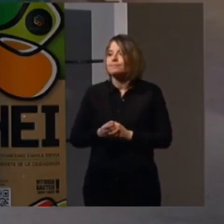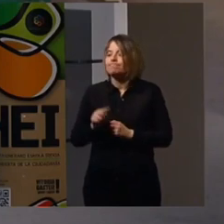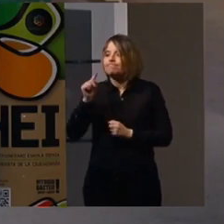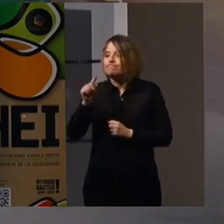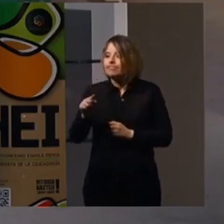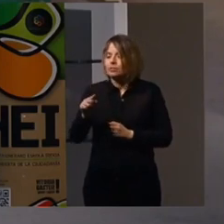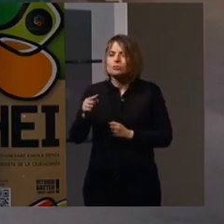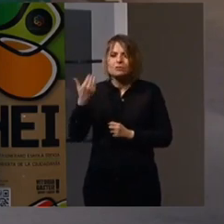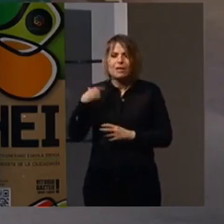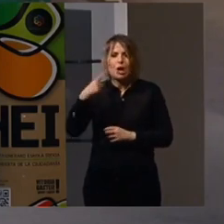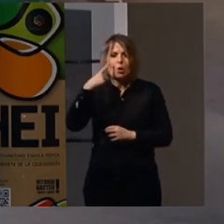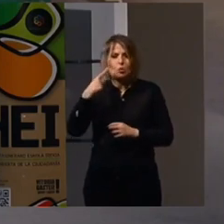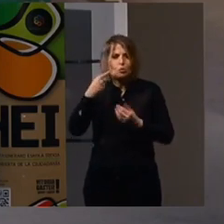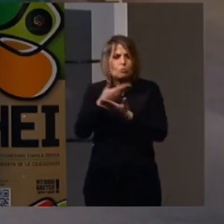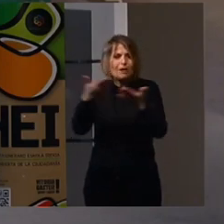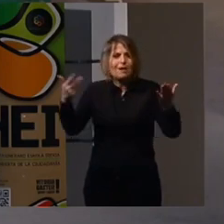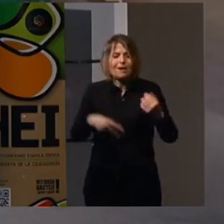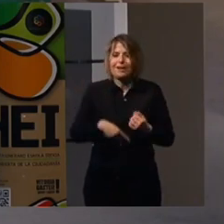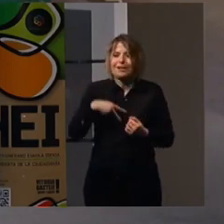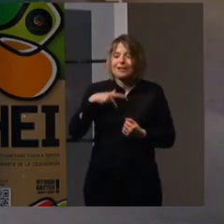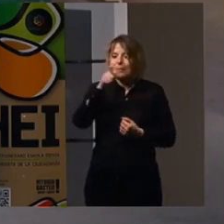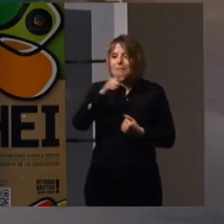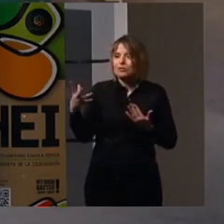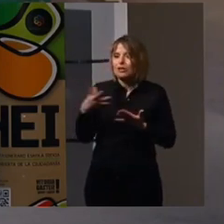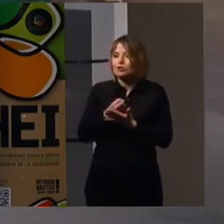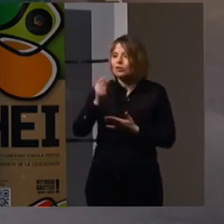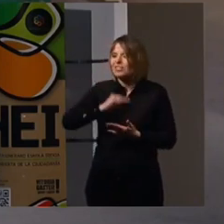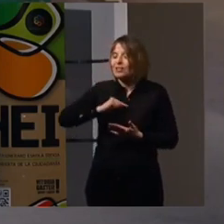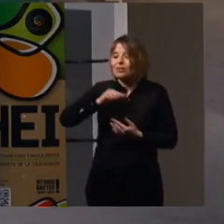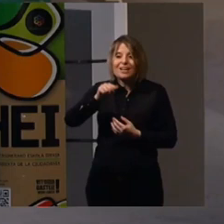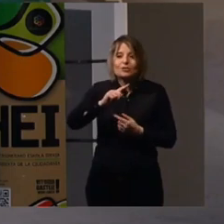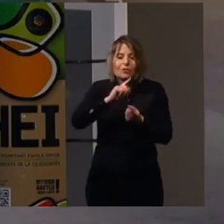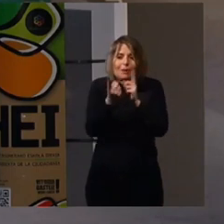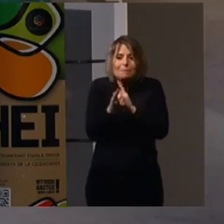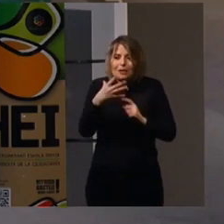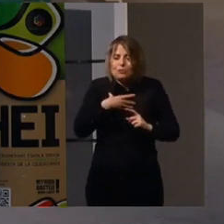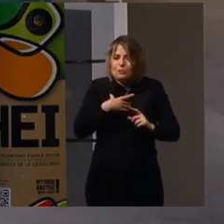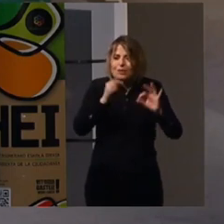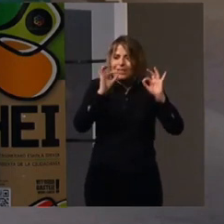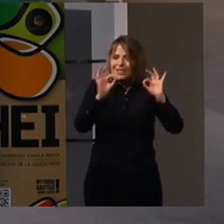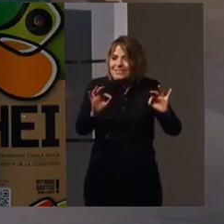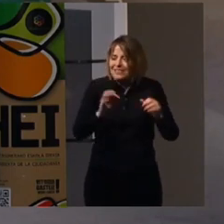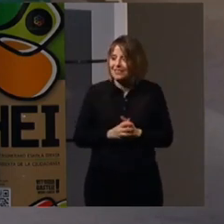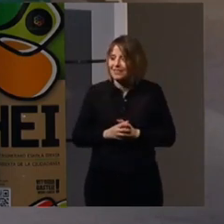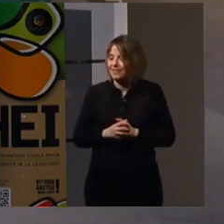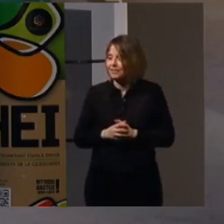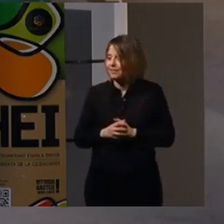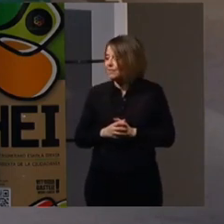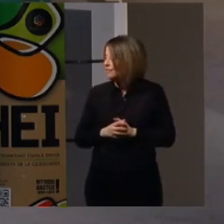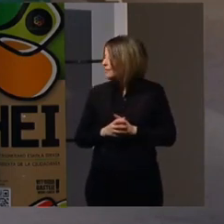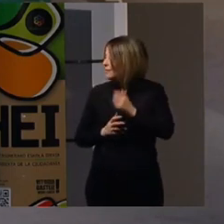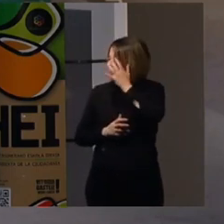es una cosa muy extendida también y muy general que todos tengamos la sensación de que eso no se puede cambiar y que eso va a ser siempre así. Entonces,